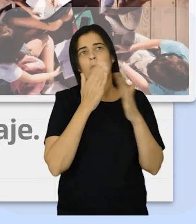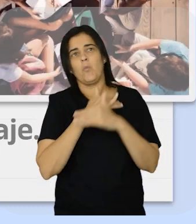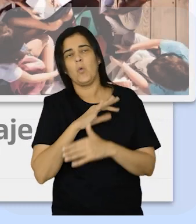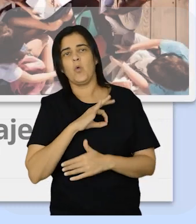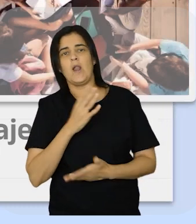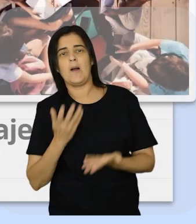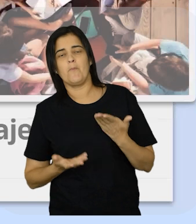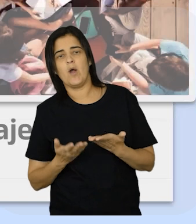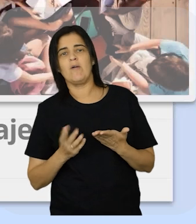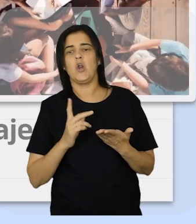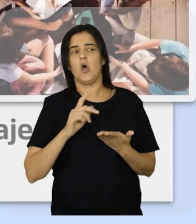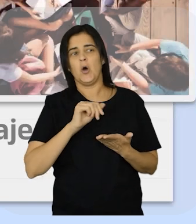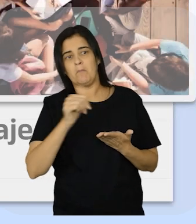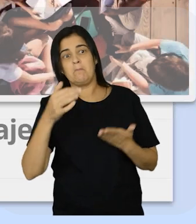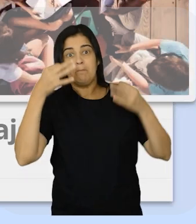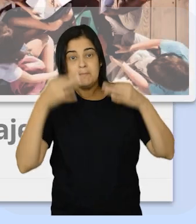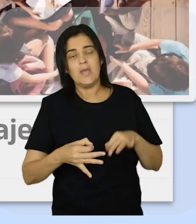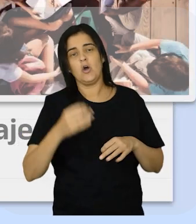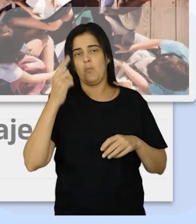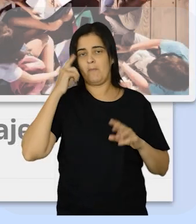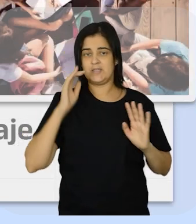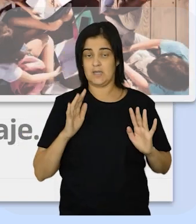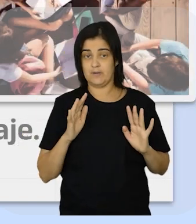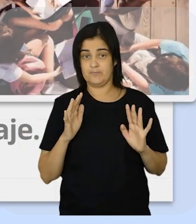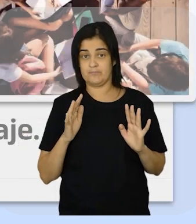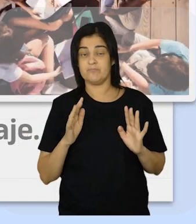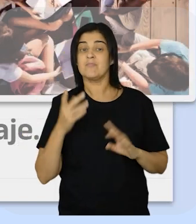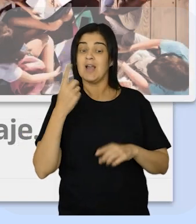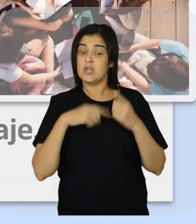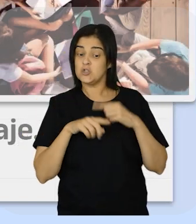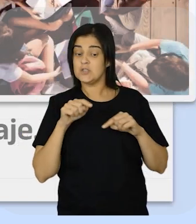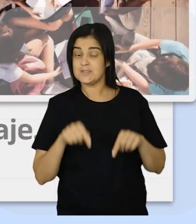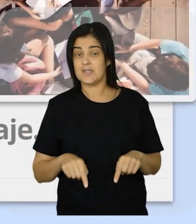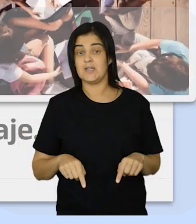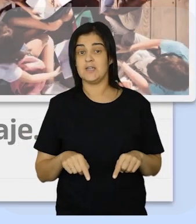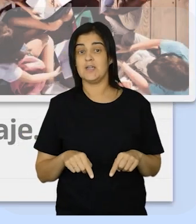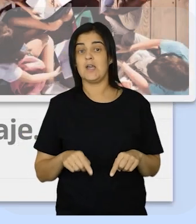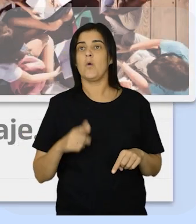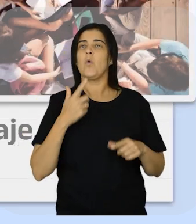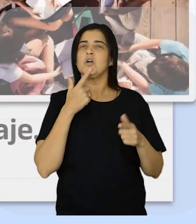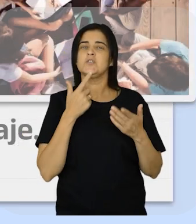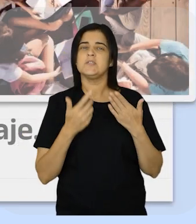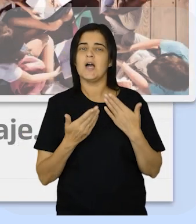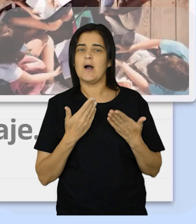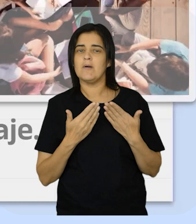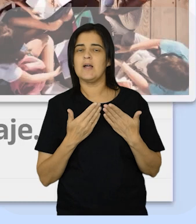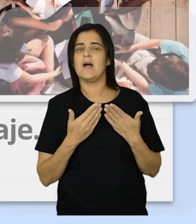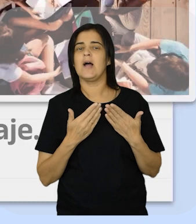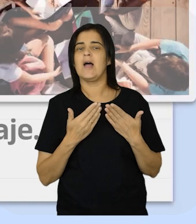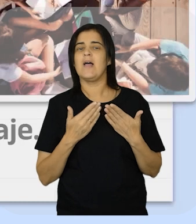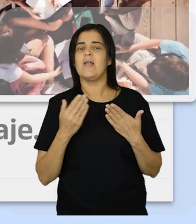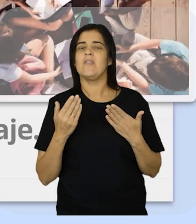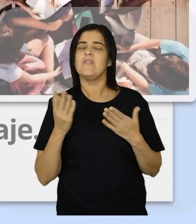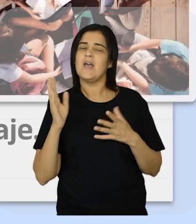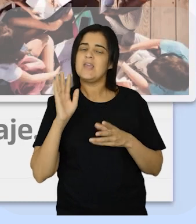que no le fuera tan bien como se pensaba. Entonces, acá, cuando hablamos nosotros de incluir,